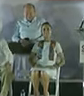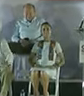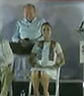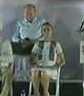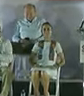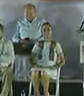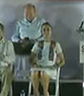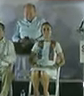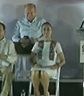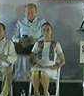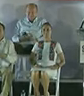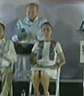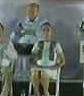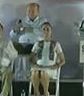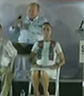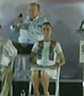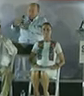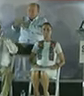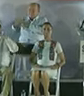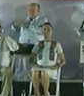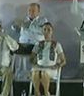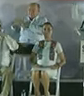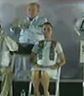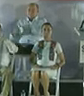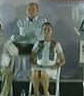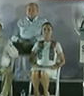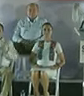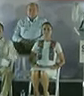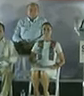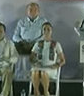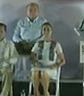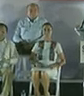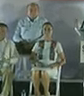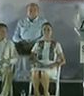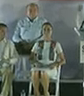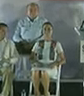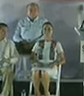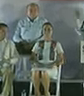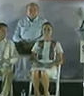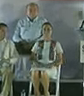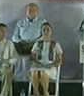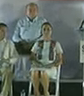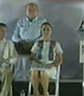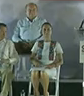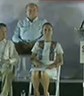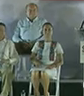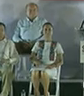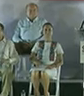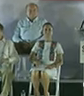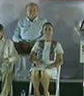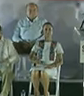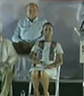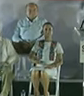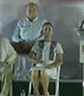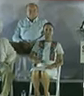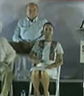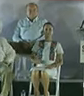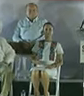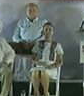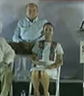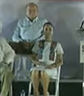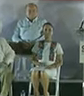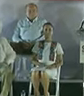cosas como las tenemos que hacer Estoy seguro que este 2 de junio le vamos a estar levantando la mano a todos